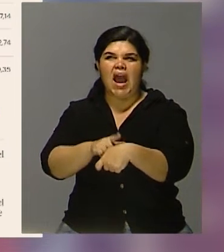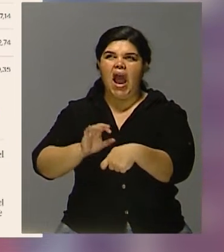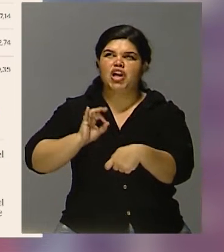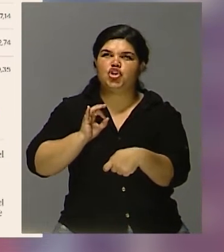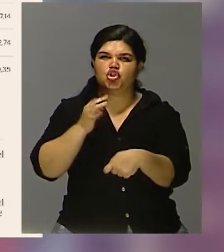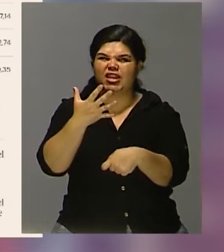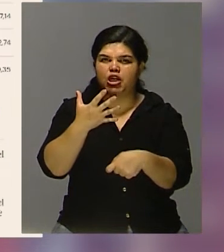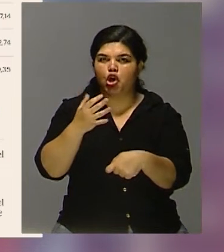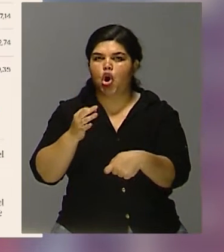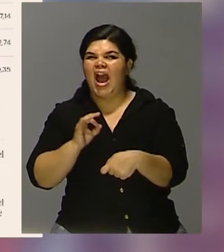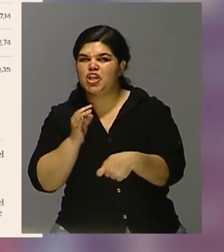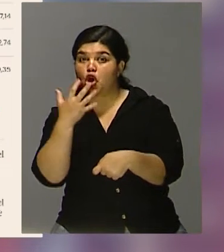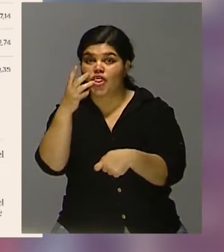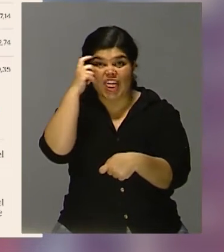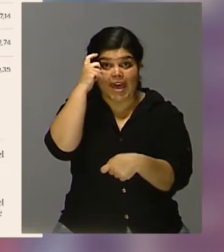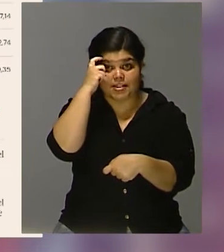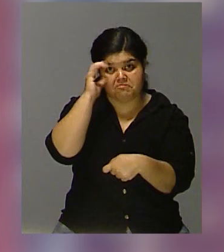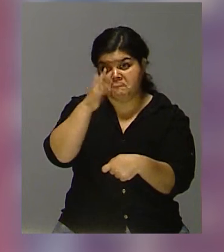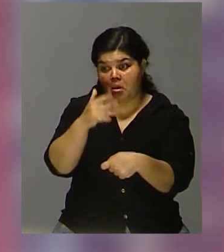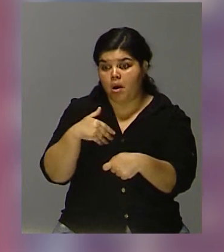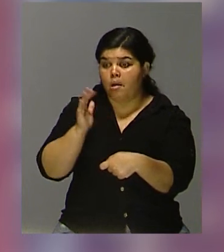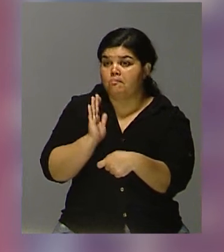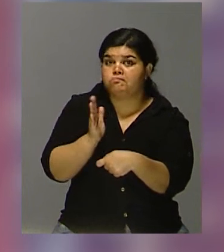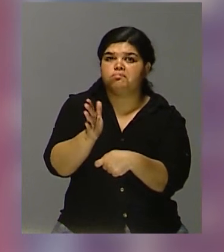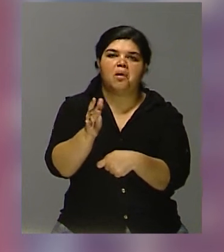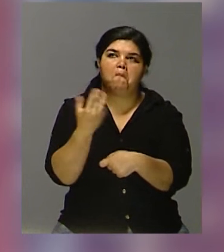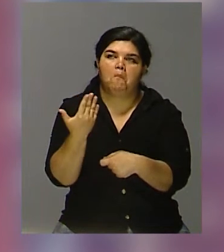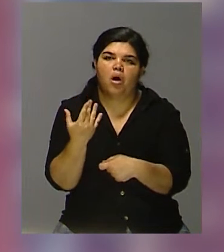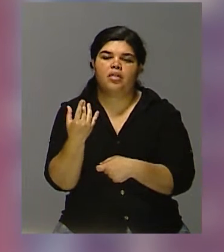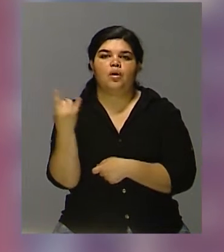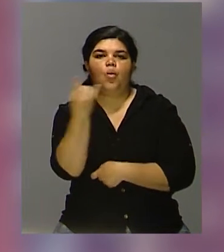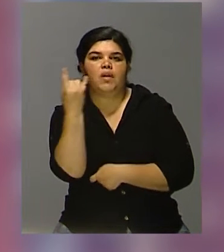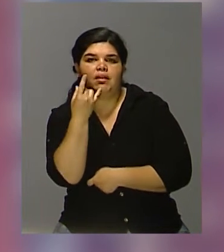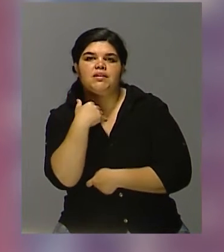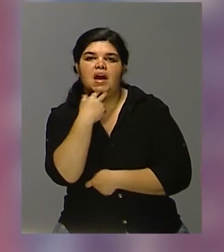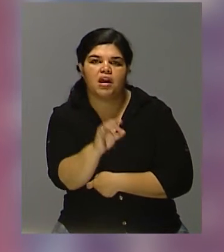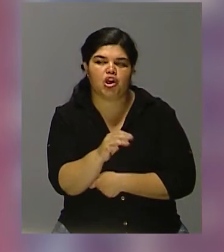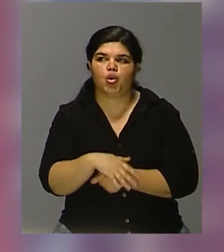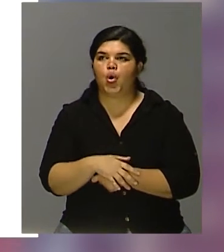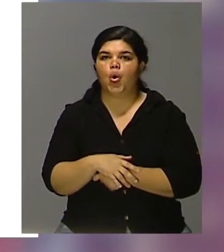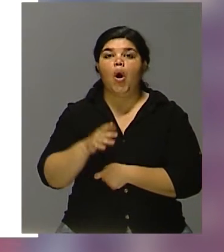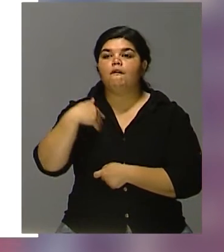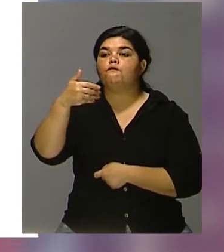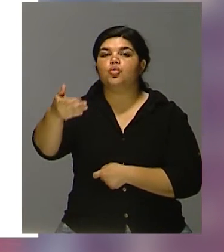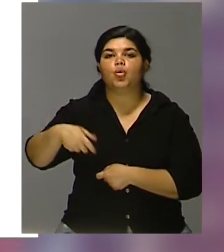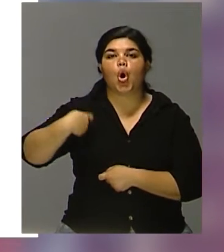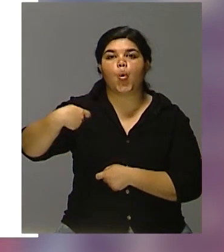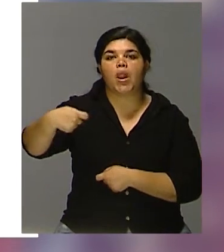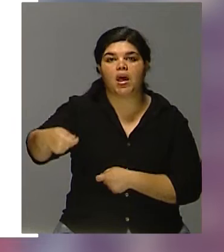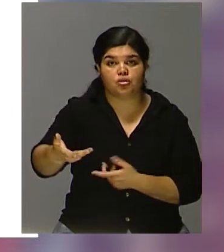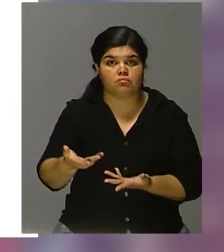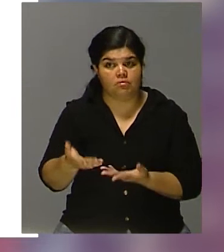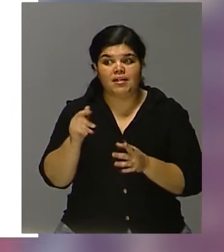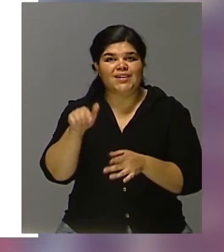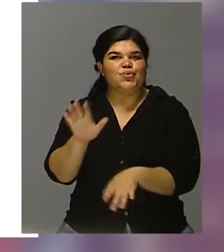a 10 años, Sí. sea para mi jubilación, para la universidad de mis hijos, para lo que sea, más probabilidades